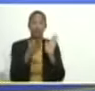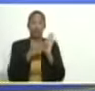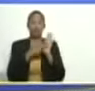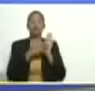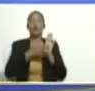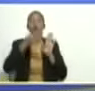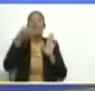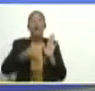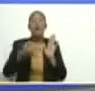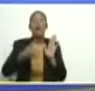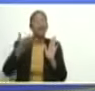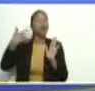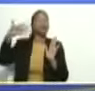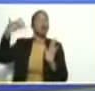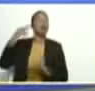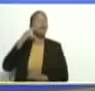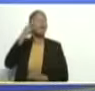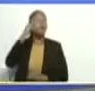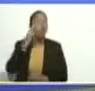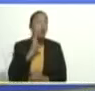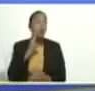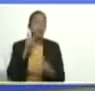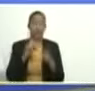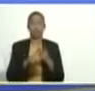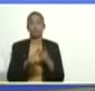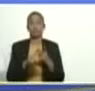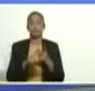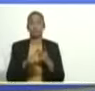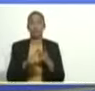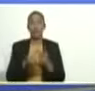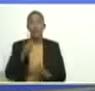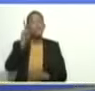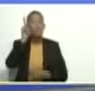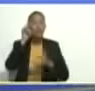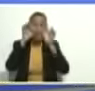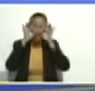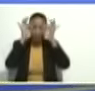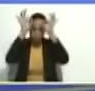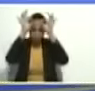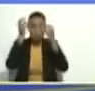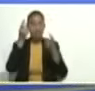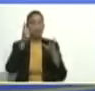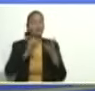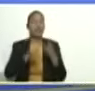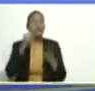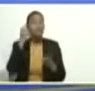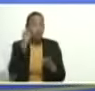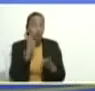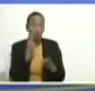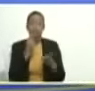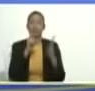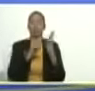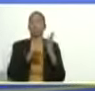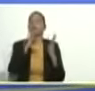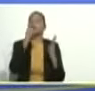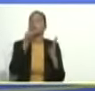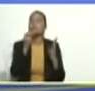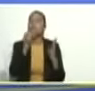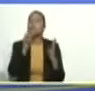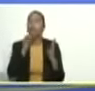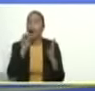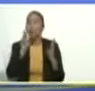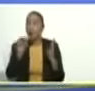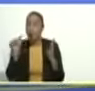Bolívar, de Simón Rodríguez, de Sucre, de Zamora y del proyecto